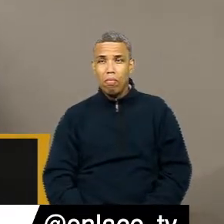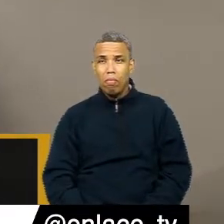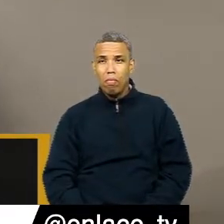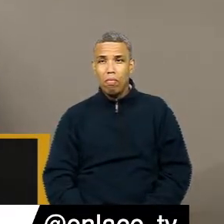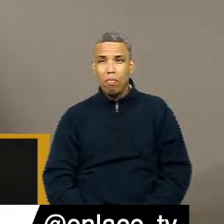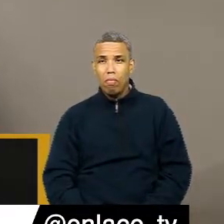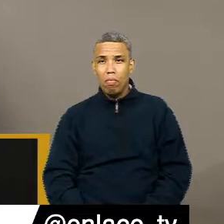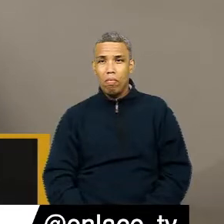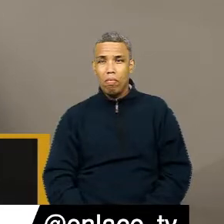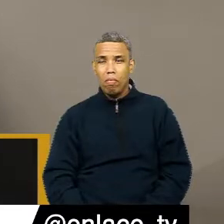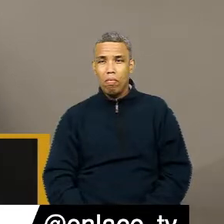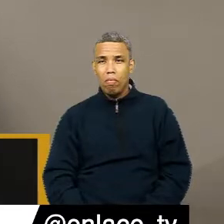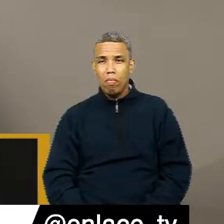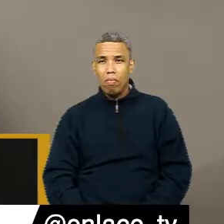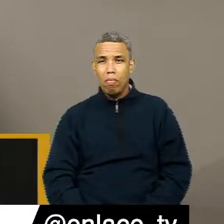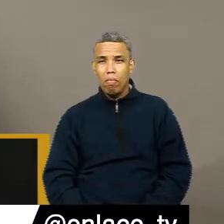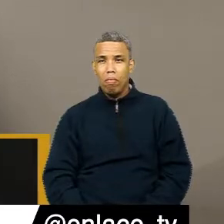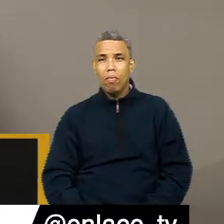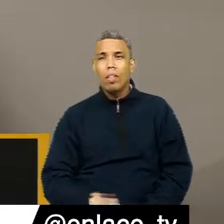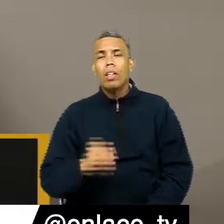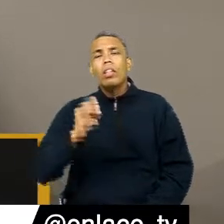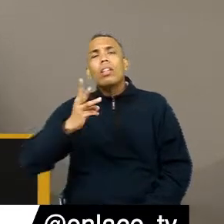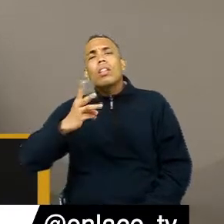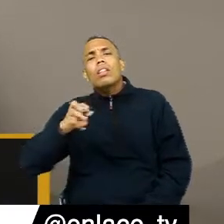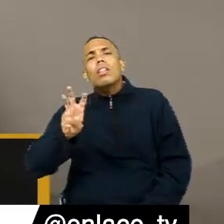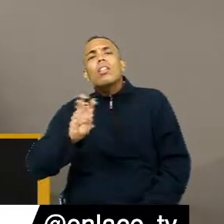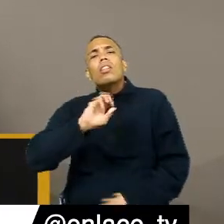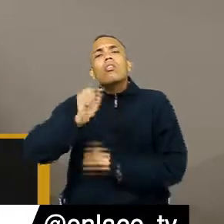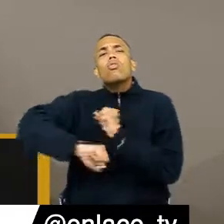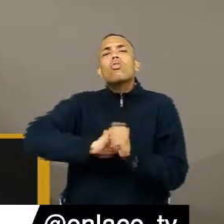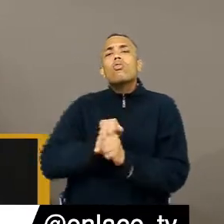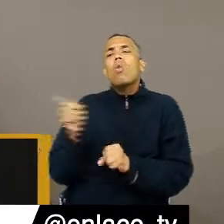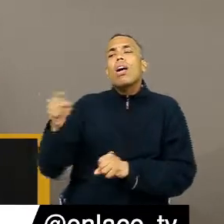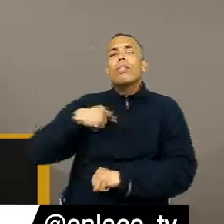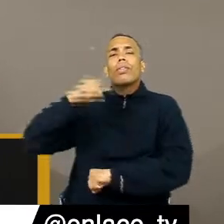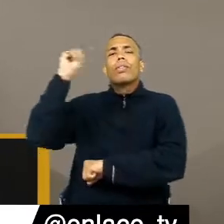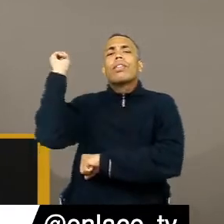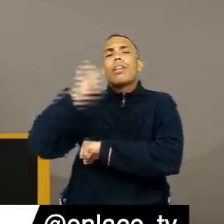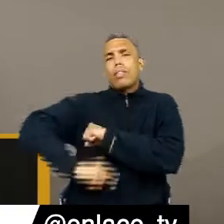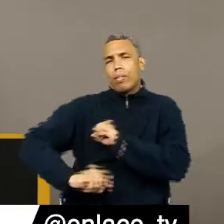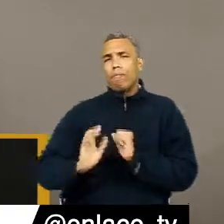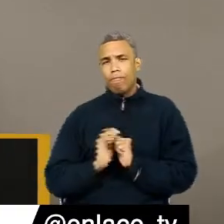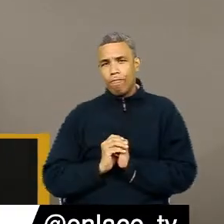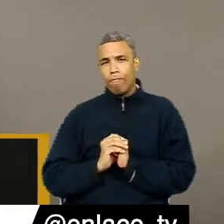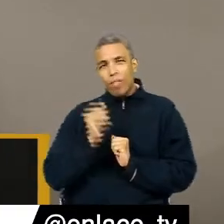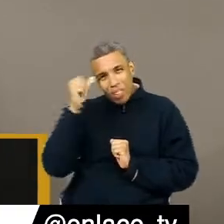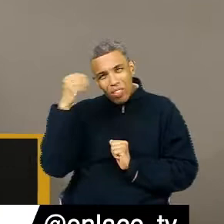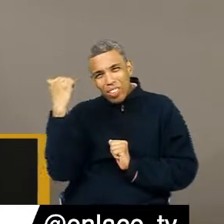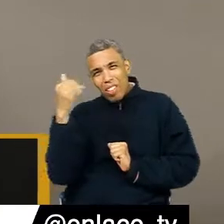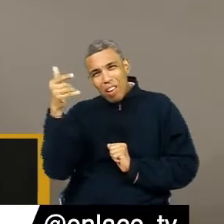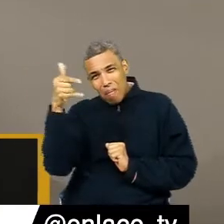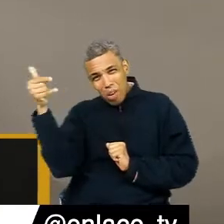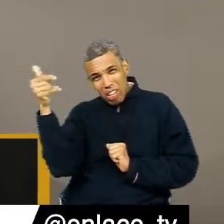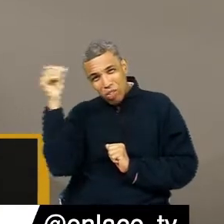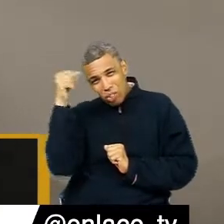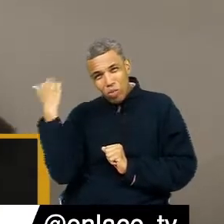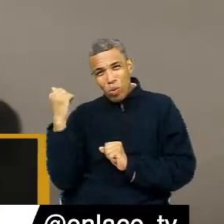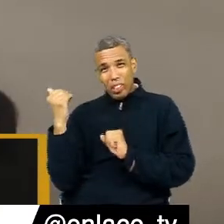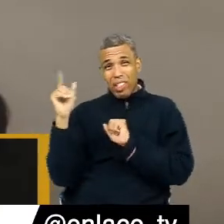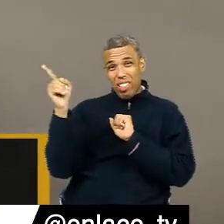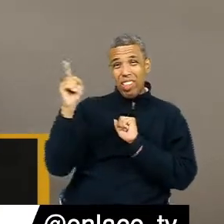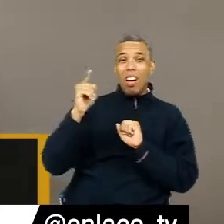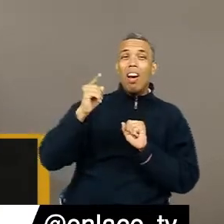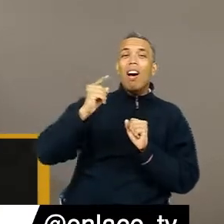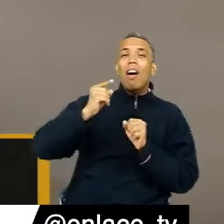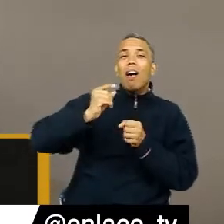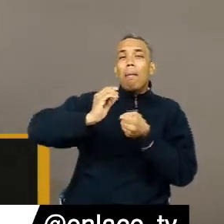Cabarcas por homicidio agravado. Recordemos que esta persona fue capturada el 16 de marzo de este año en Barranquilla, luego de suceder en los